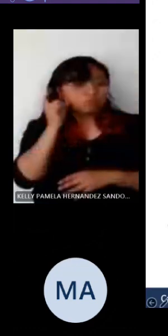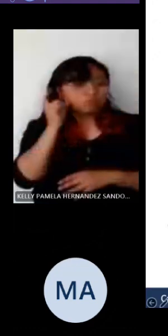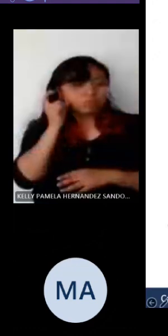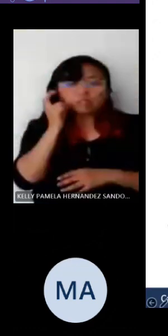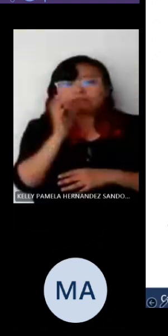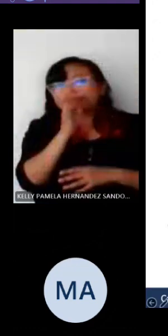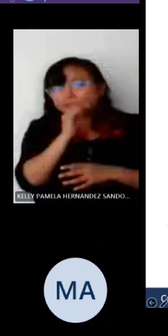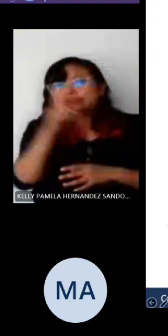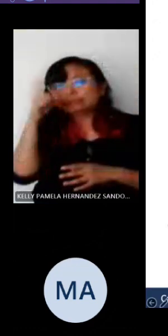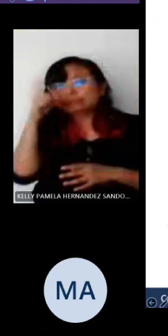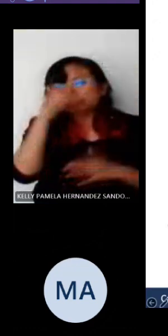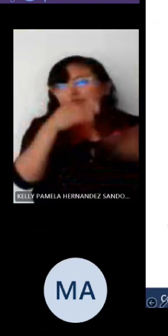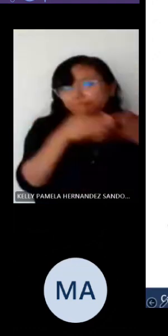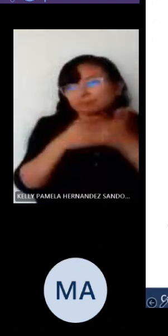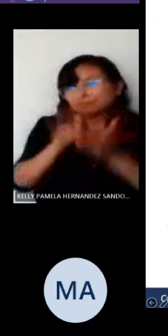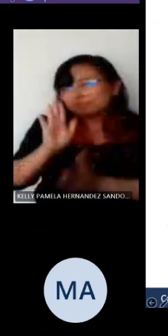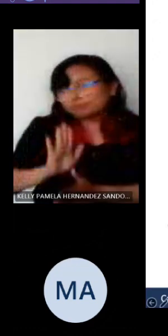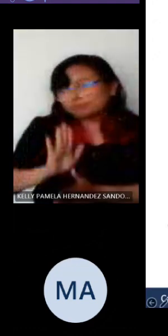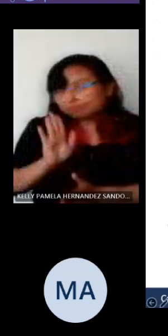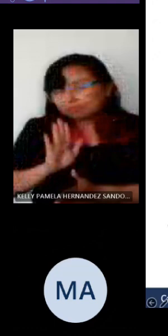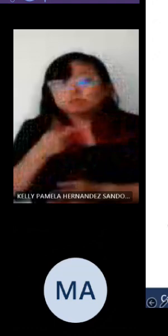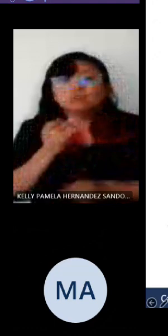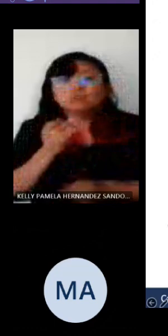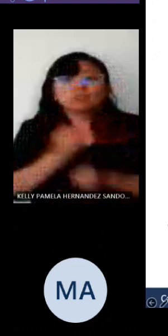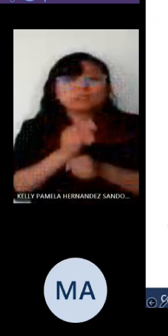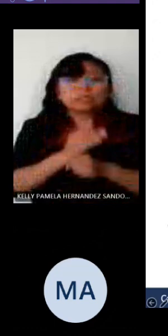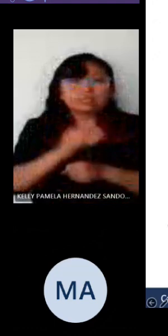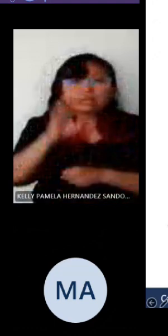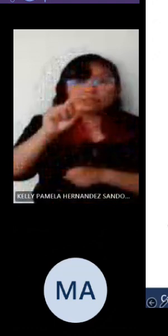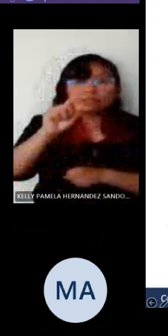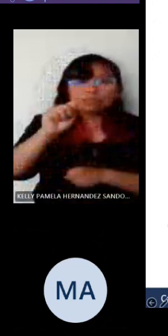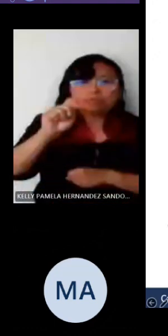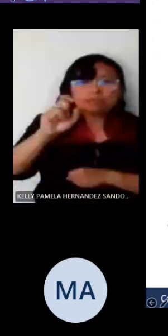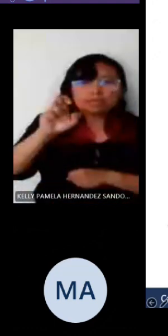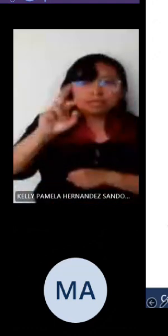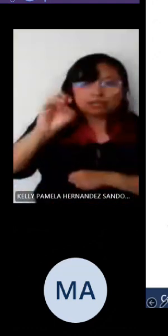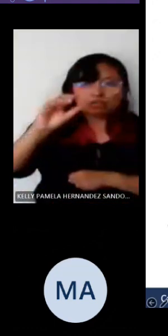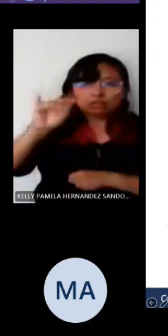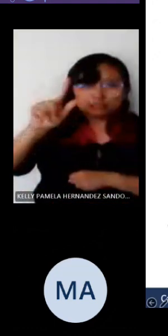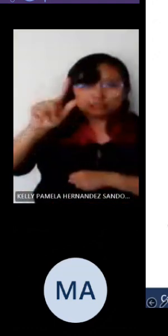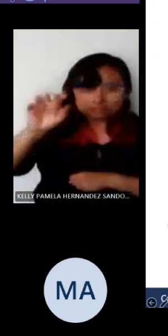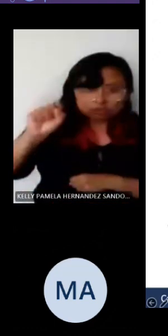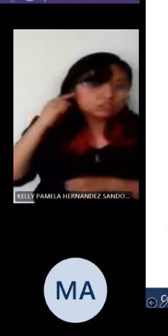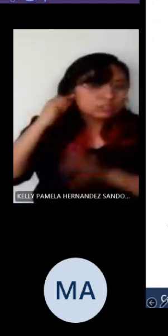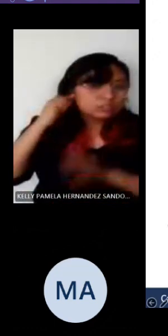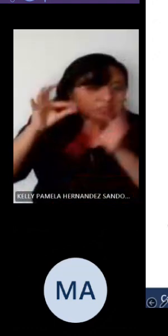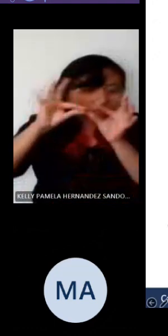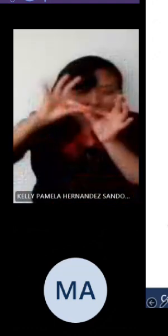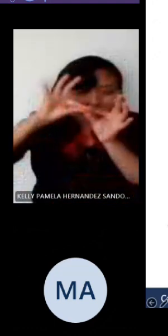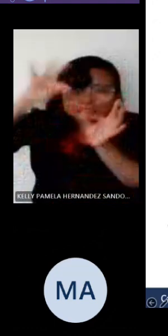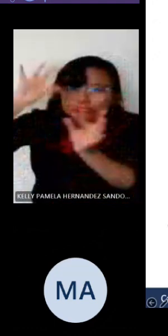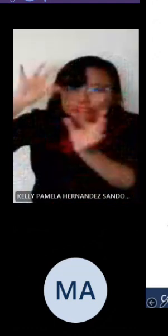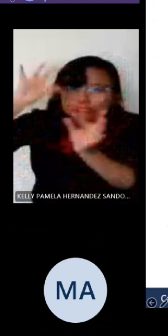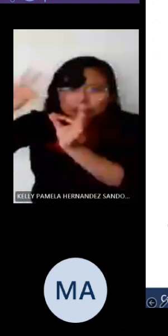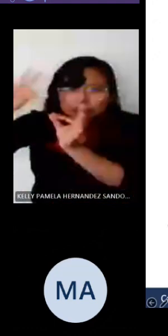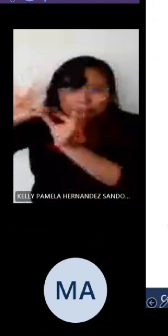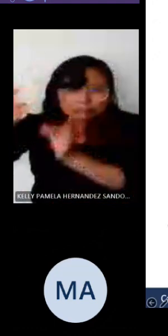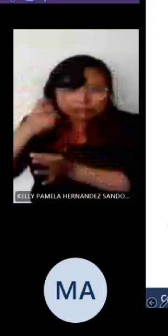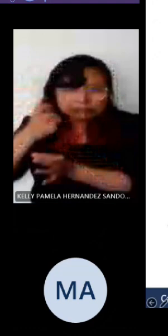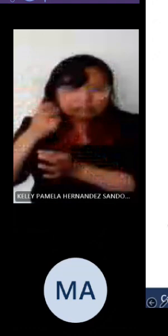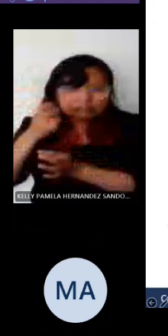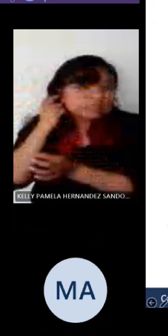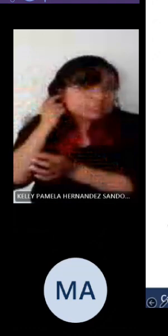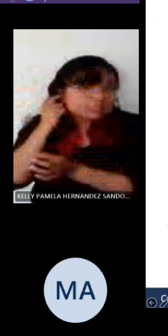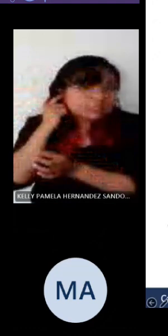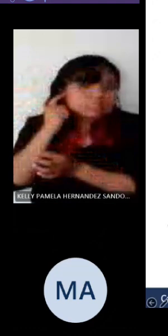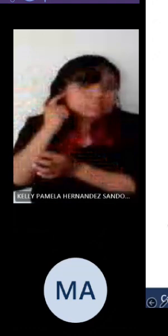podemos, están los estereocilios y vemos las regiones que están en los ápices y qué